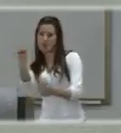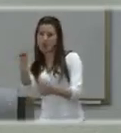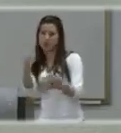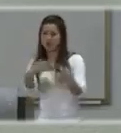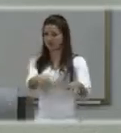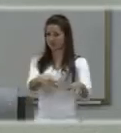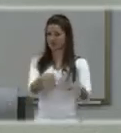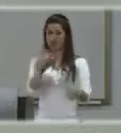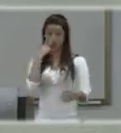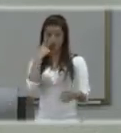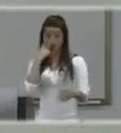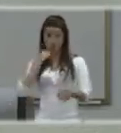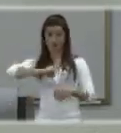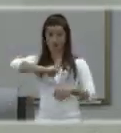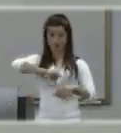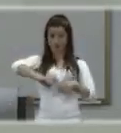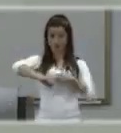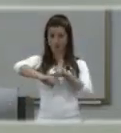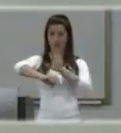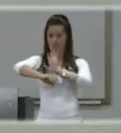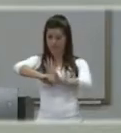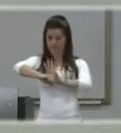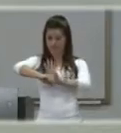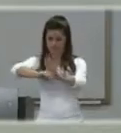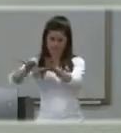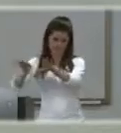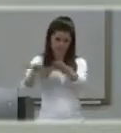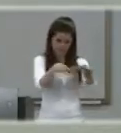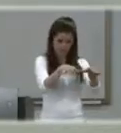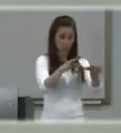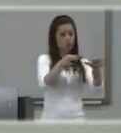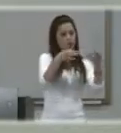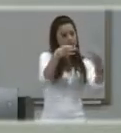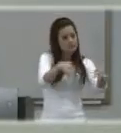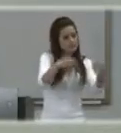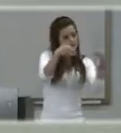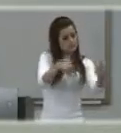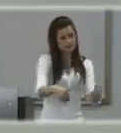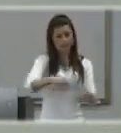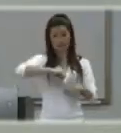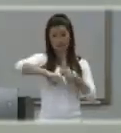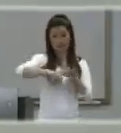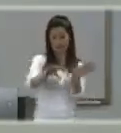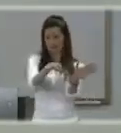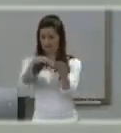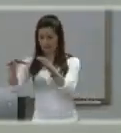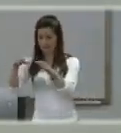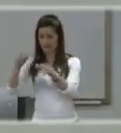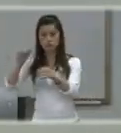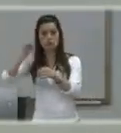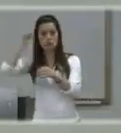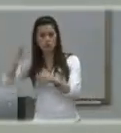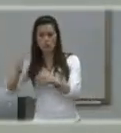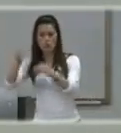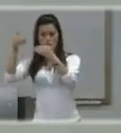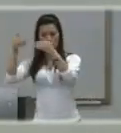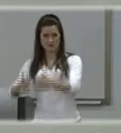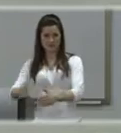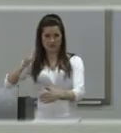las personas entre quienes consideramos severas o leves, o moderadas o profundas, porque esa clasificación es médica